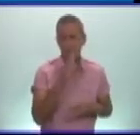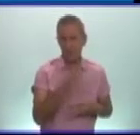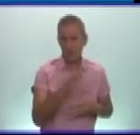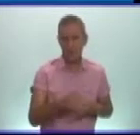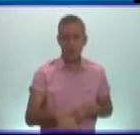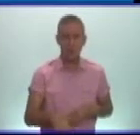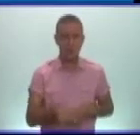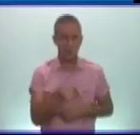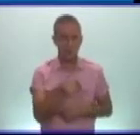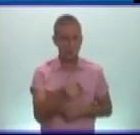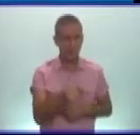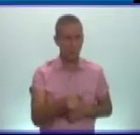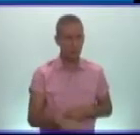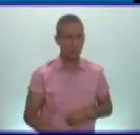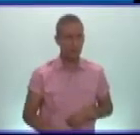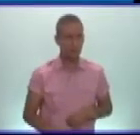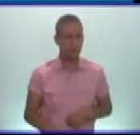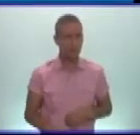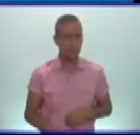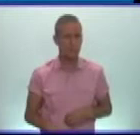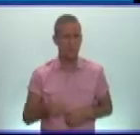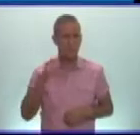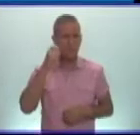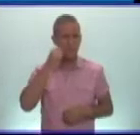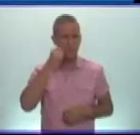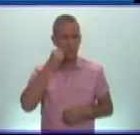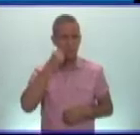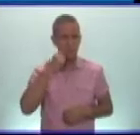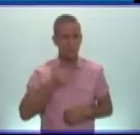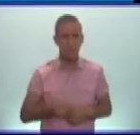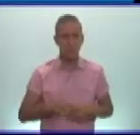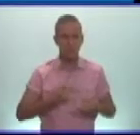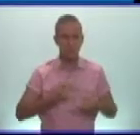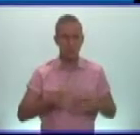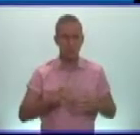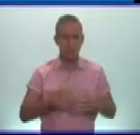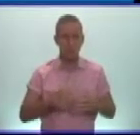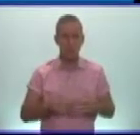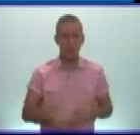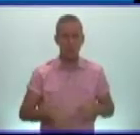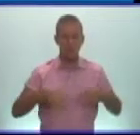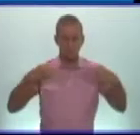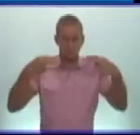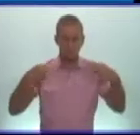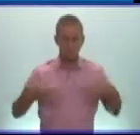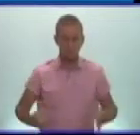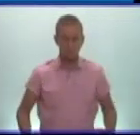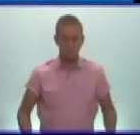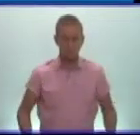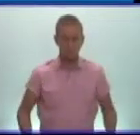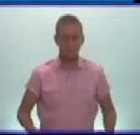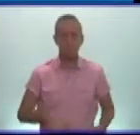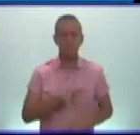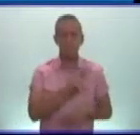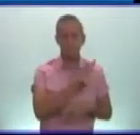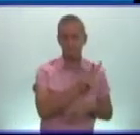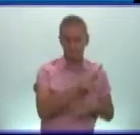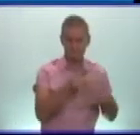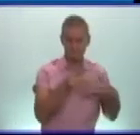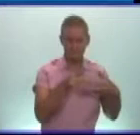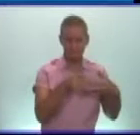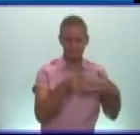señor. En la carta se emplea un lenguaje formal, verdadero. Para Bernarda, la patria estaba primero que